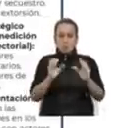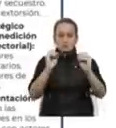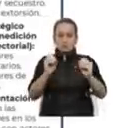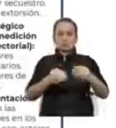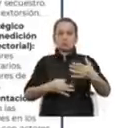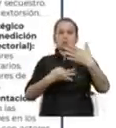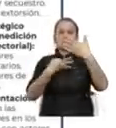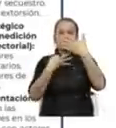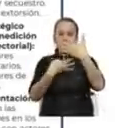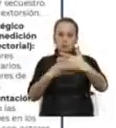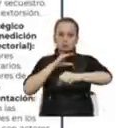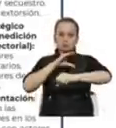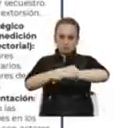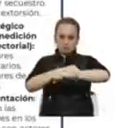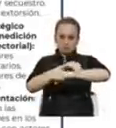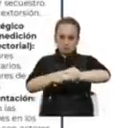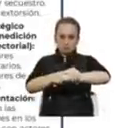capturados.